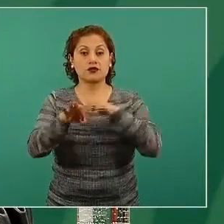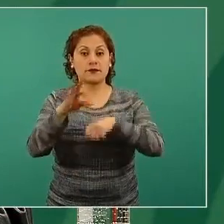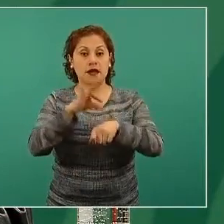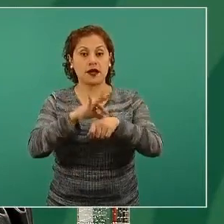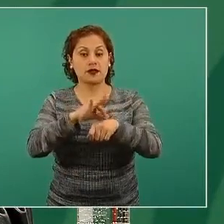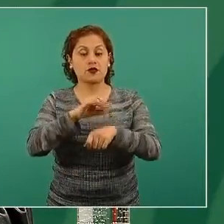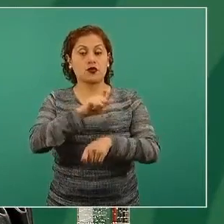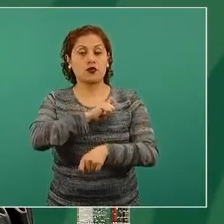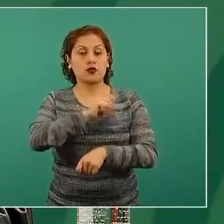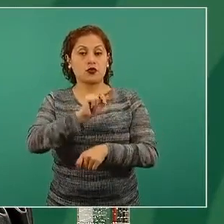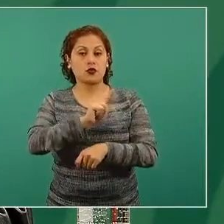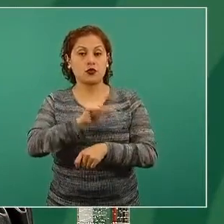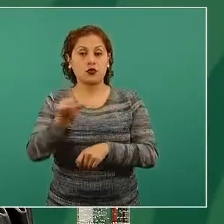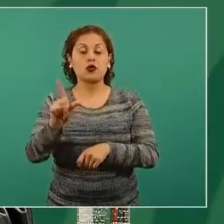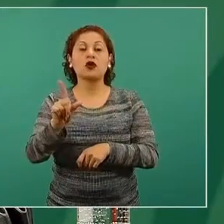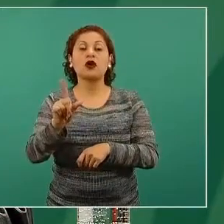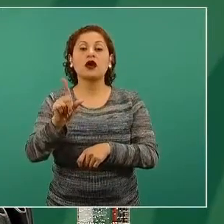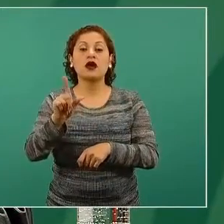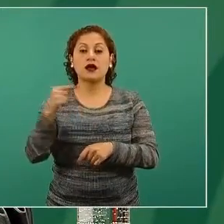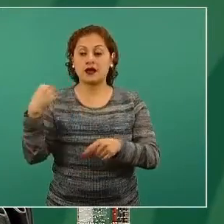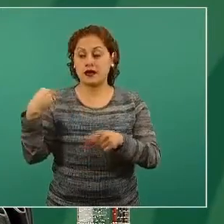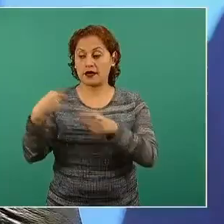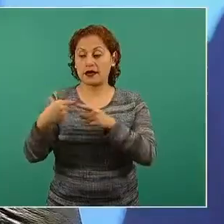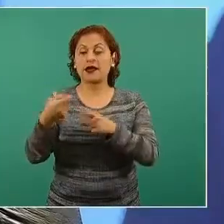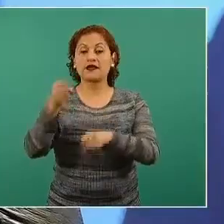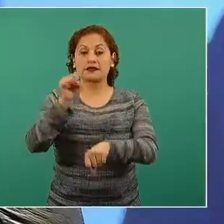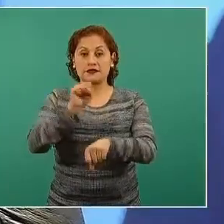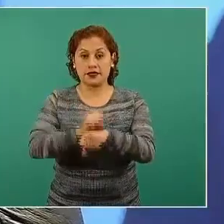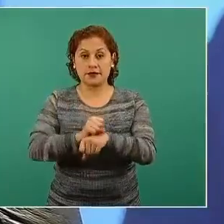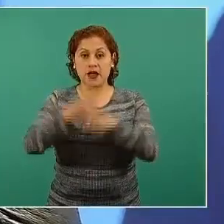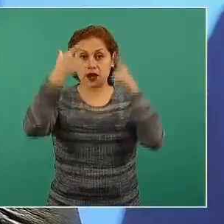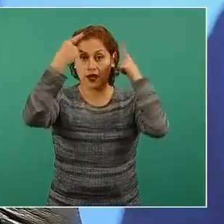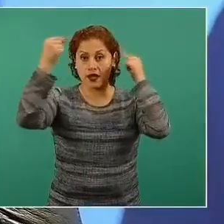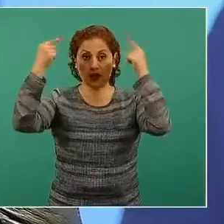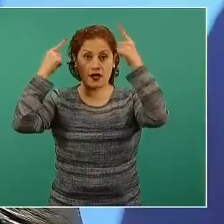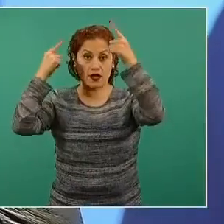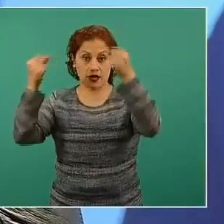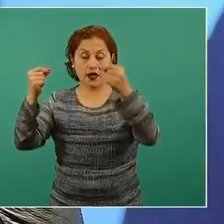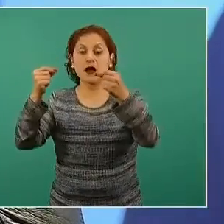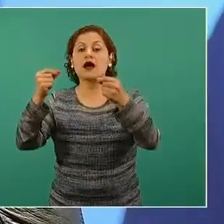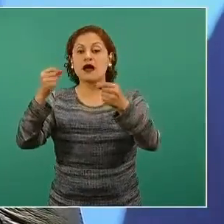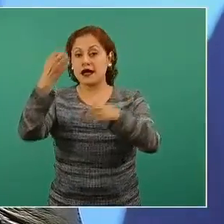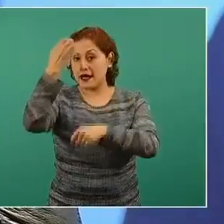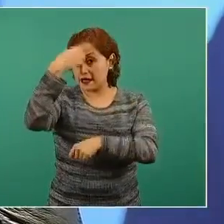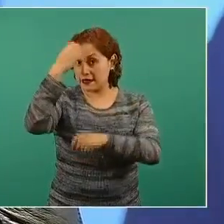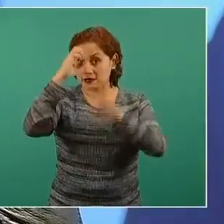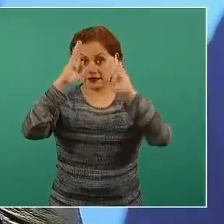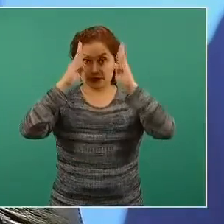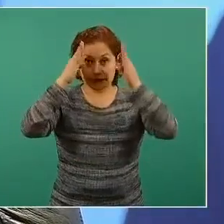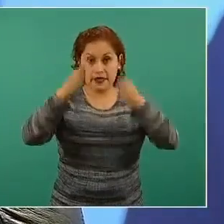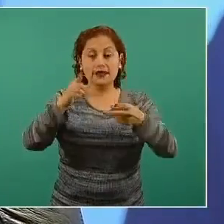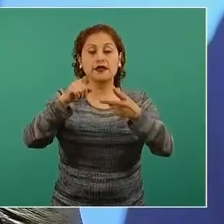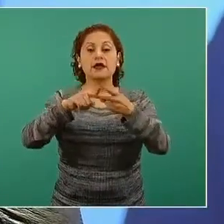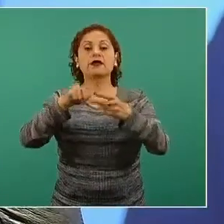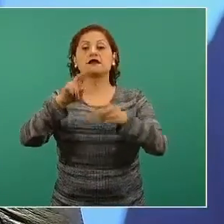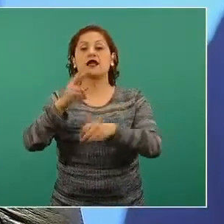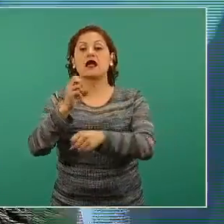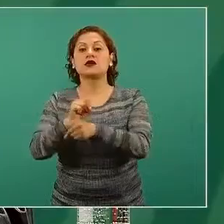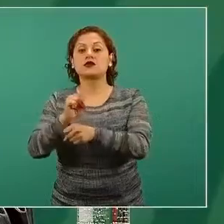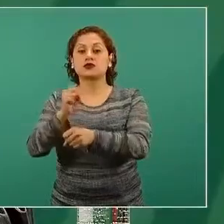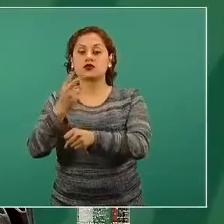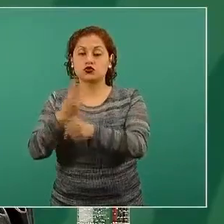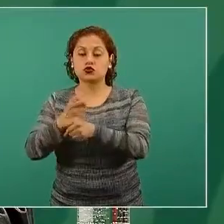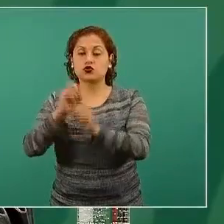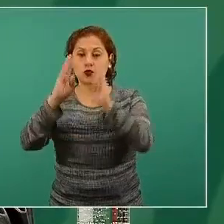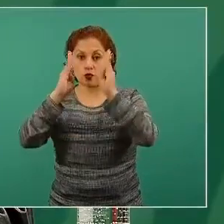que durante esta semana fueron graduados, especialistas, subespecialistas y de la alta especialidad. Muchas